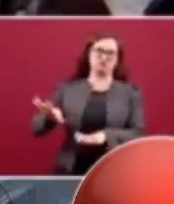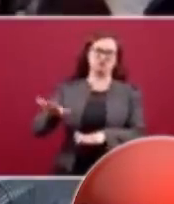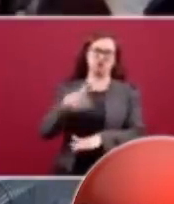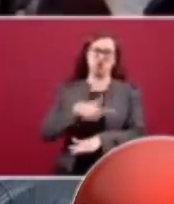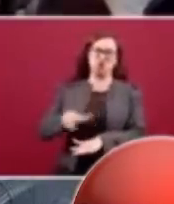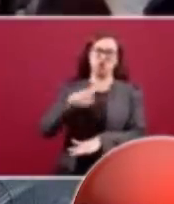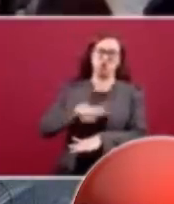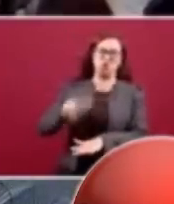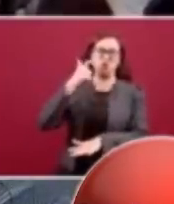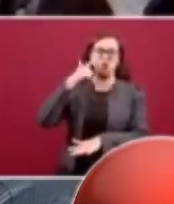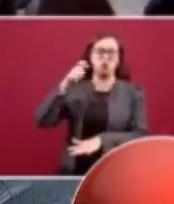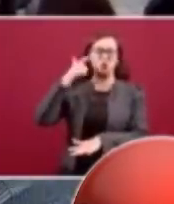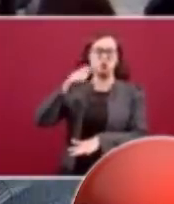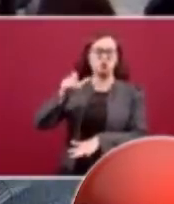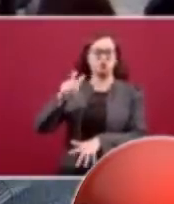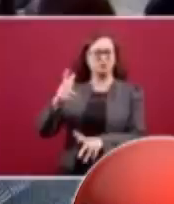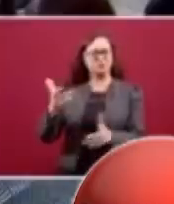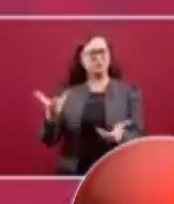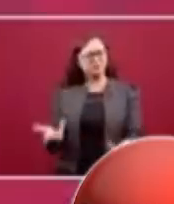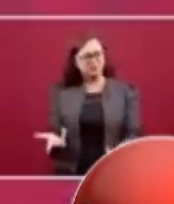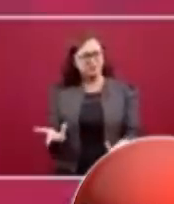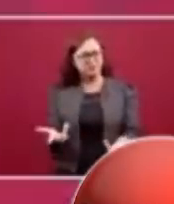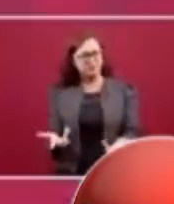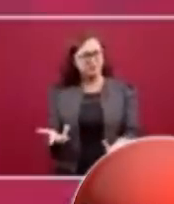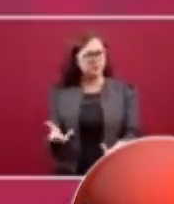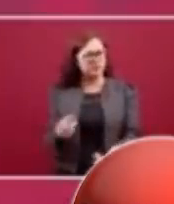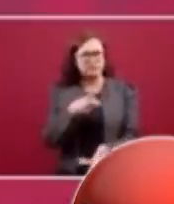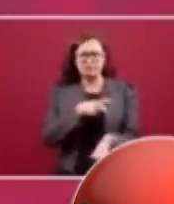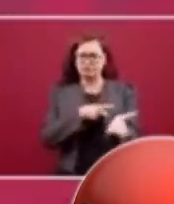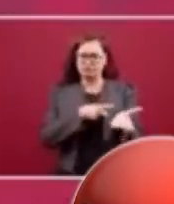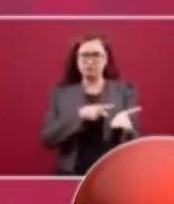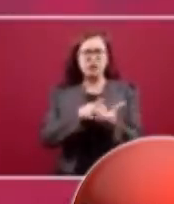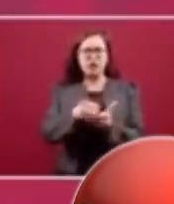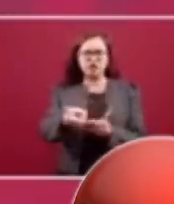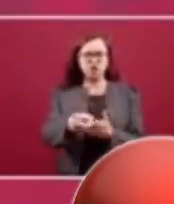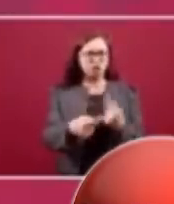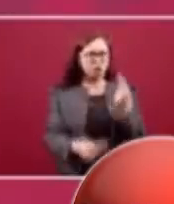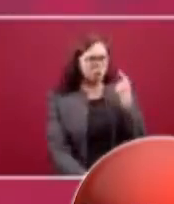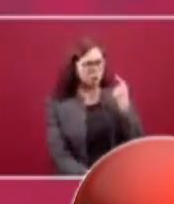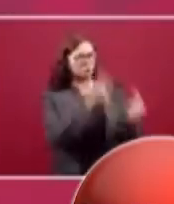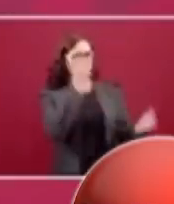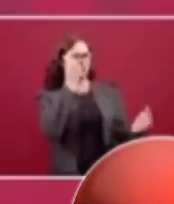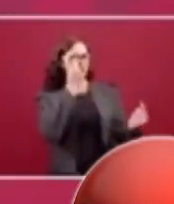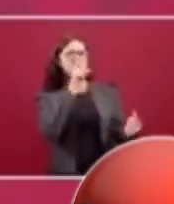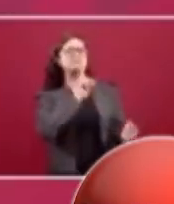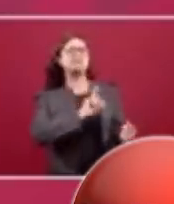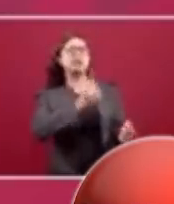Entonces, ¿por qué no hacer valer la réplica?